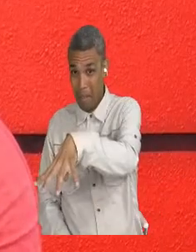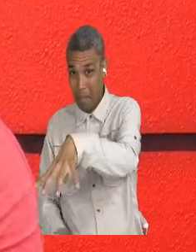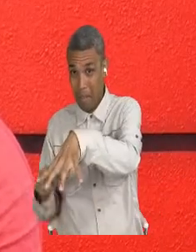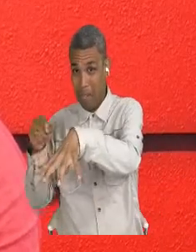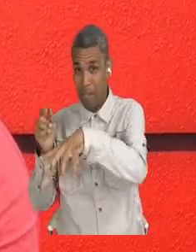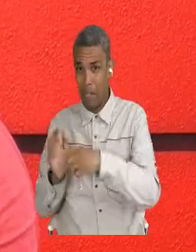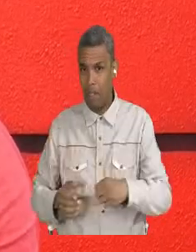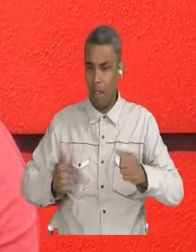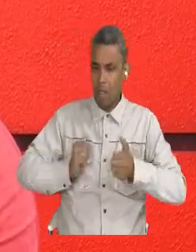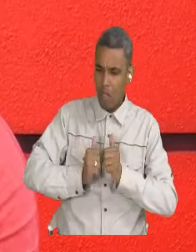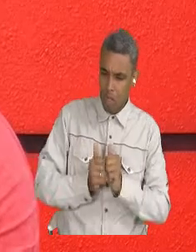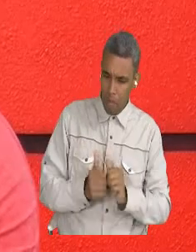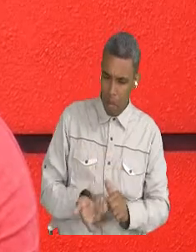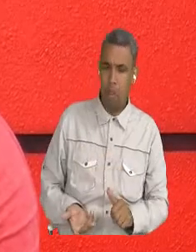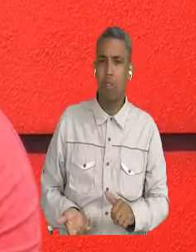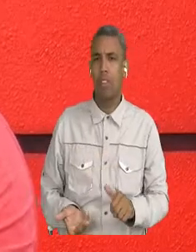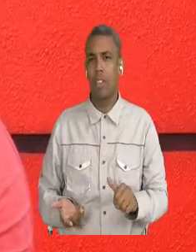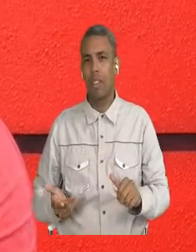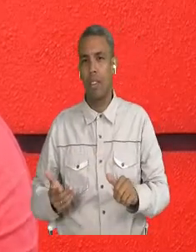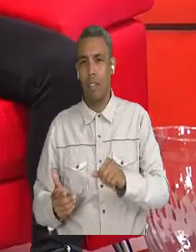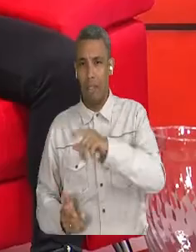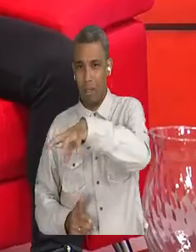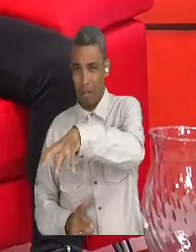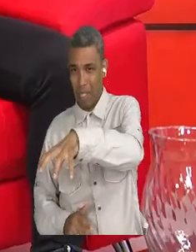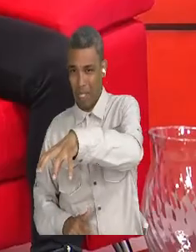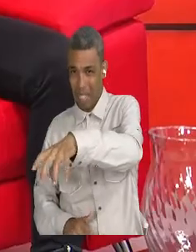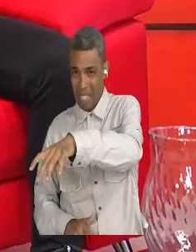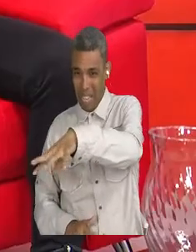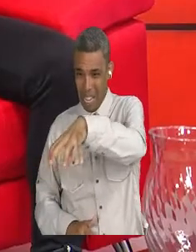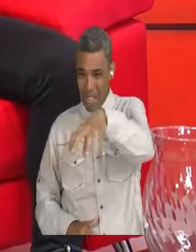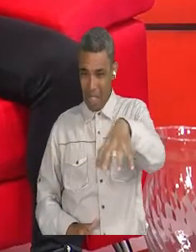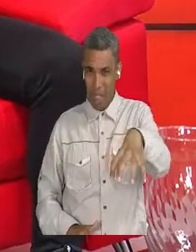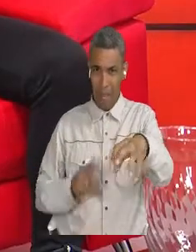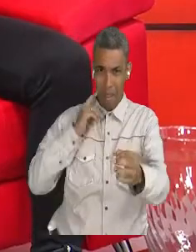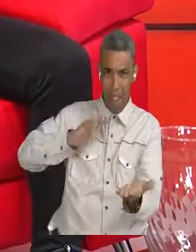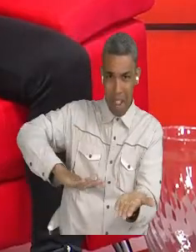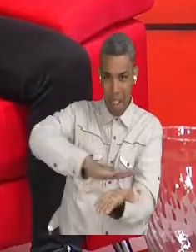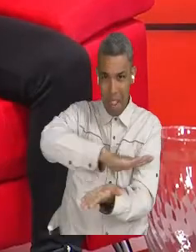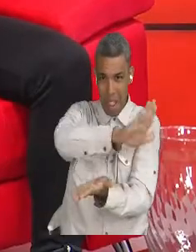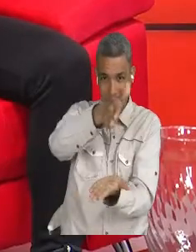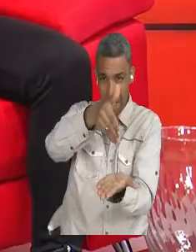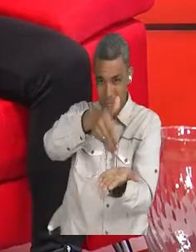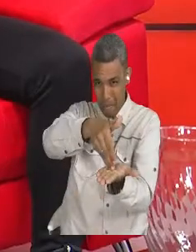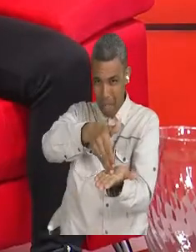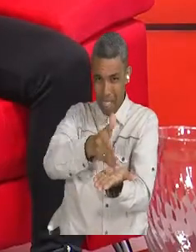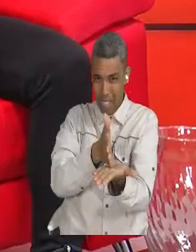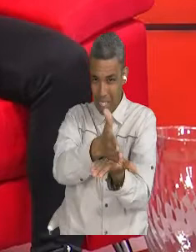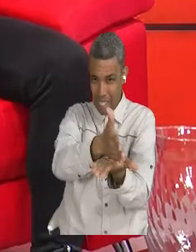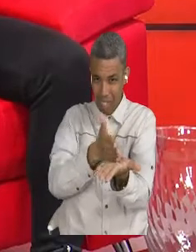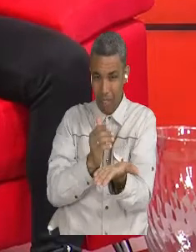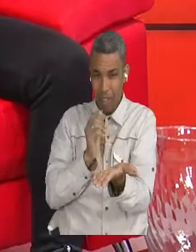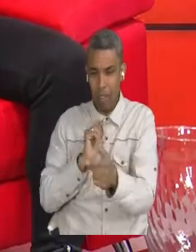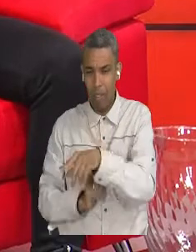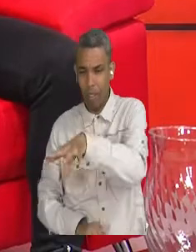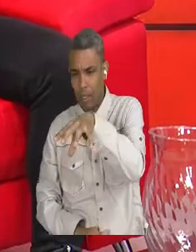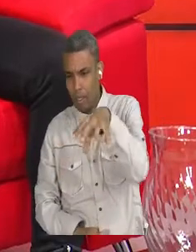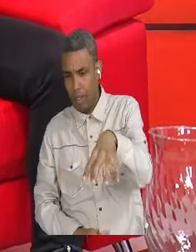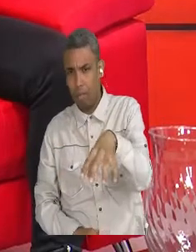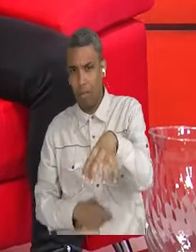entrenamiento deportivo, ¿sí? Ya en la mitad del gimnasio vas a encontrar un tablero, que es el tablero de la programación de la clase, que se hace desde las 5 de la